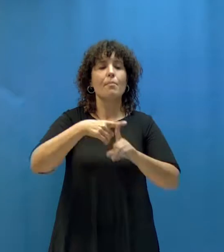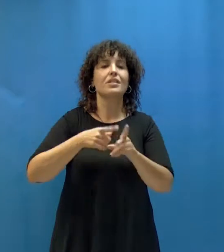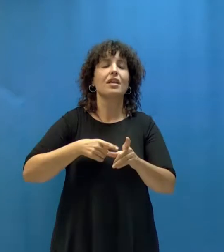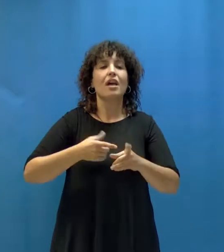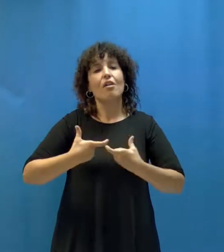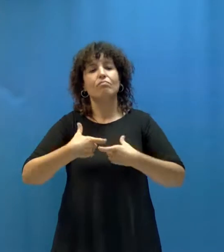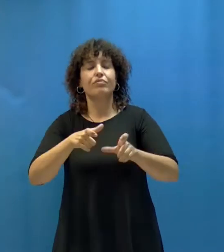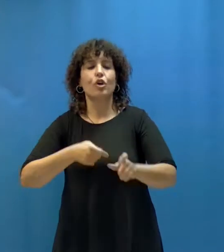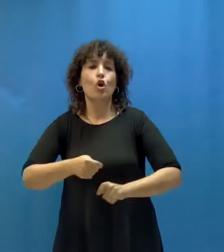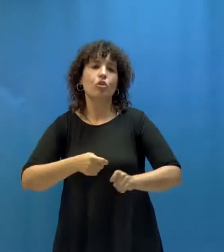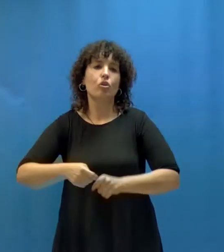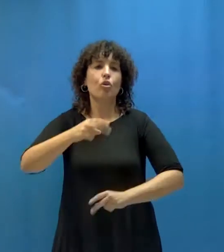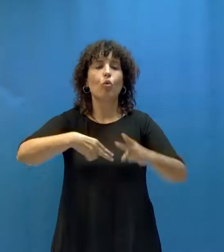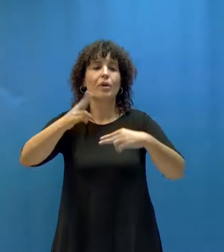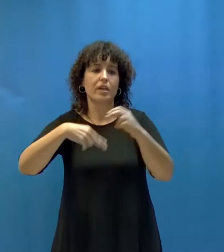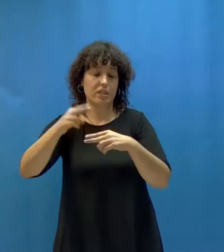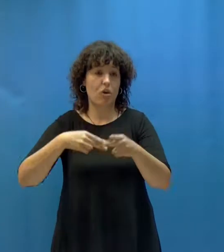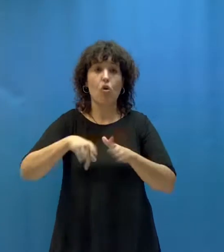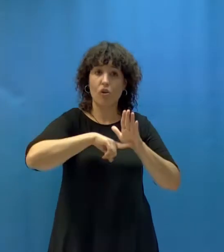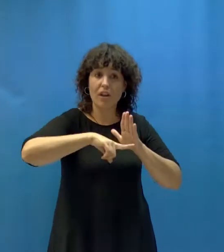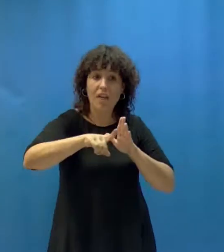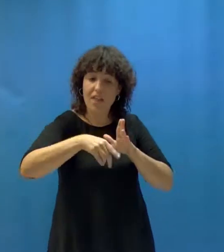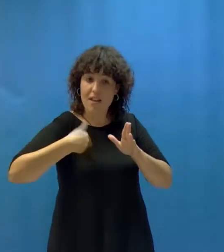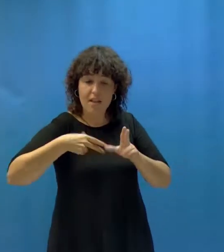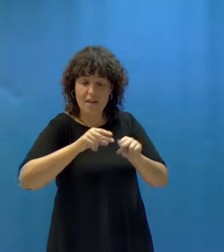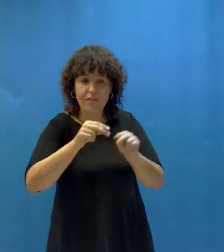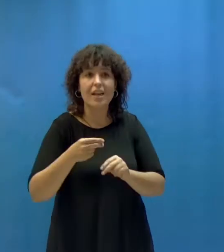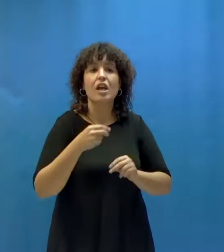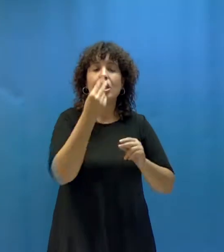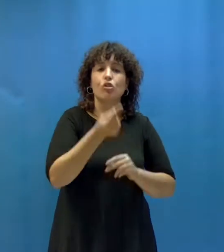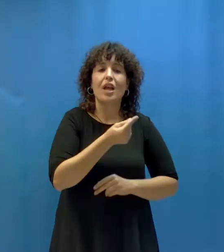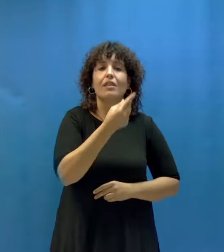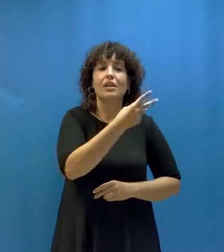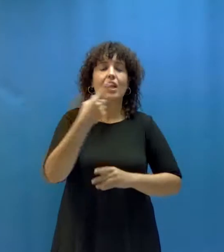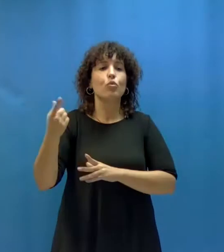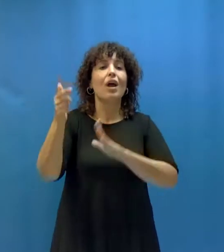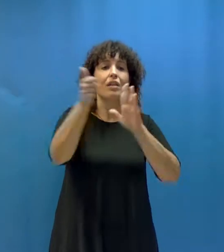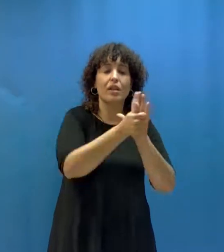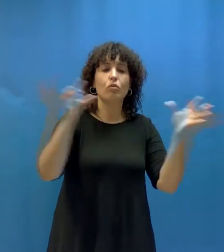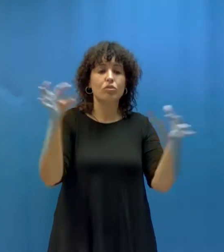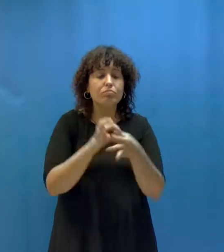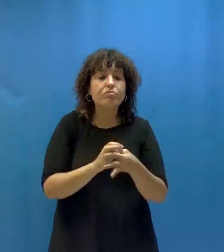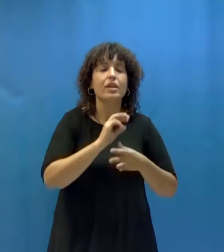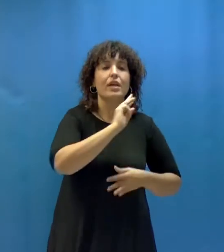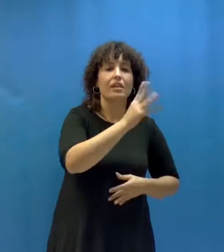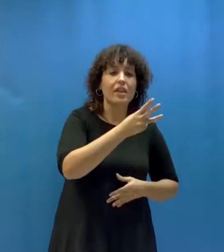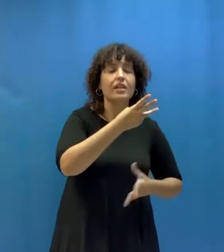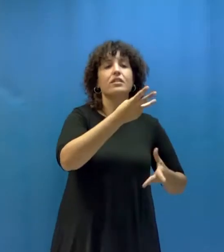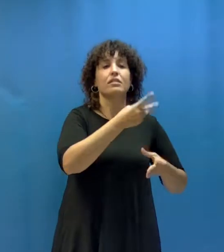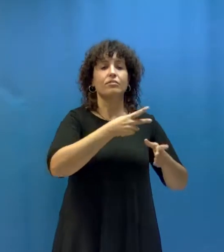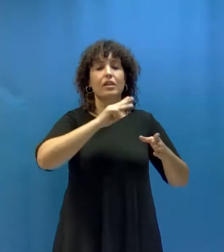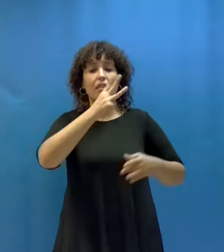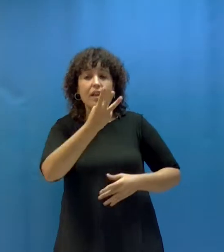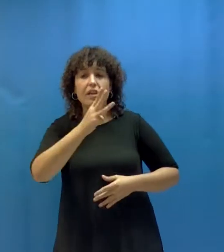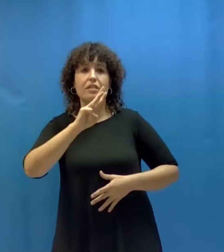urbanístico. Esta ordenanza, por acabar, tiene 31 artículos, 3 disposiciones adicionales, 3 disposiciones transitorias, una derogatoria,